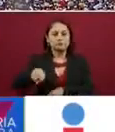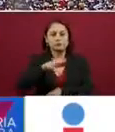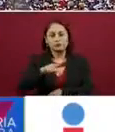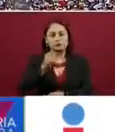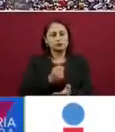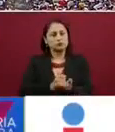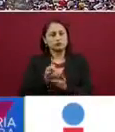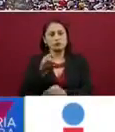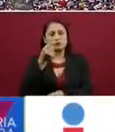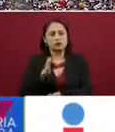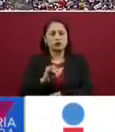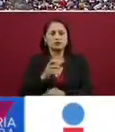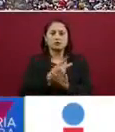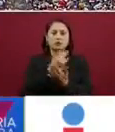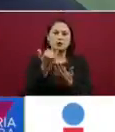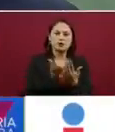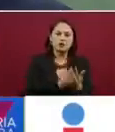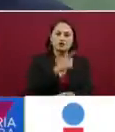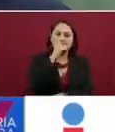económicas,